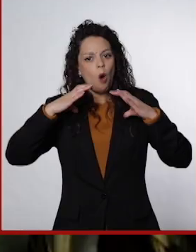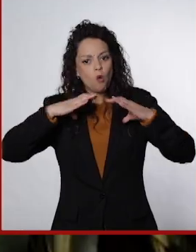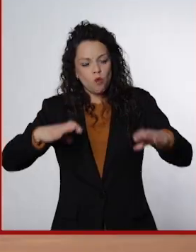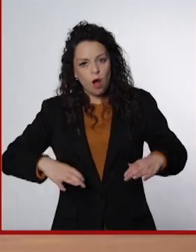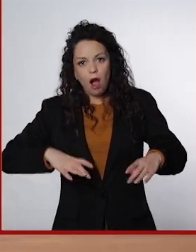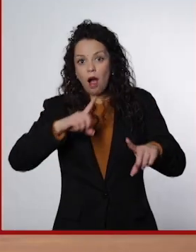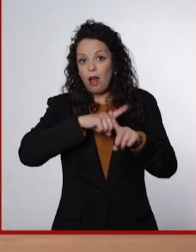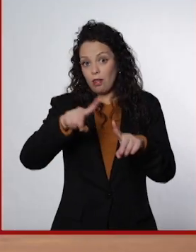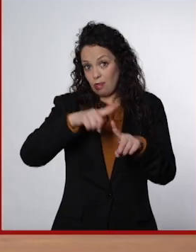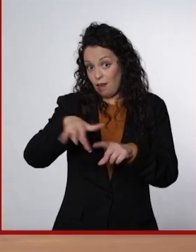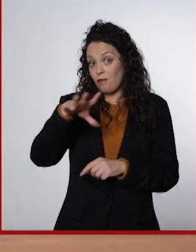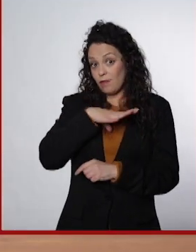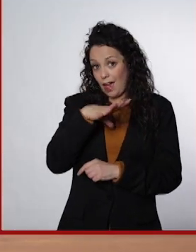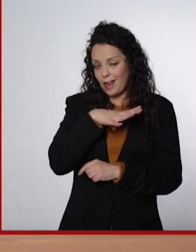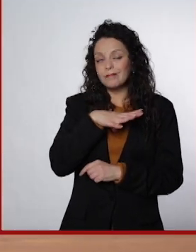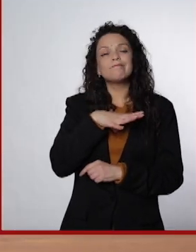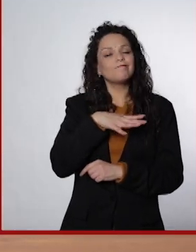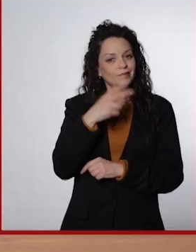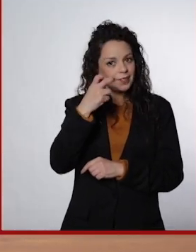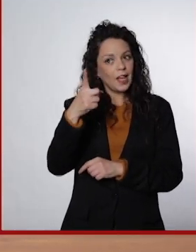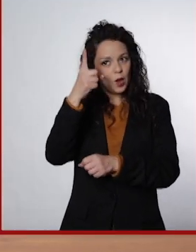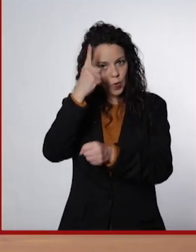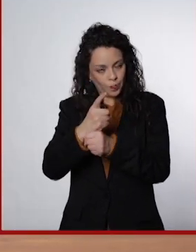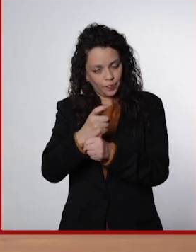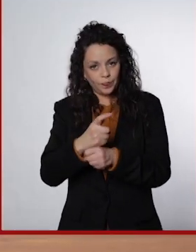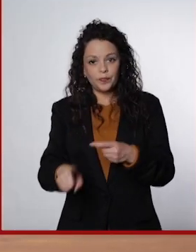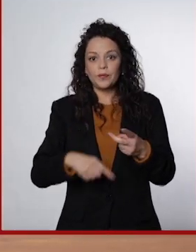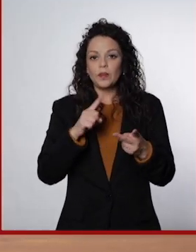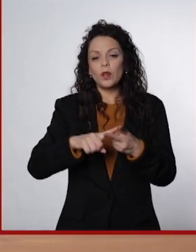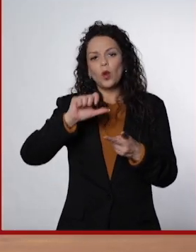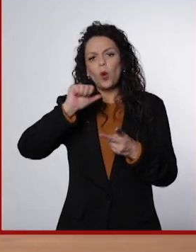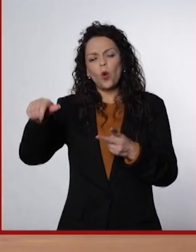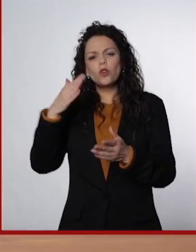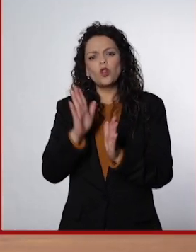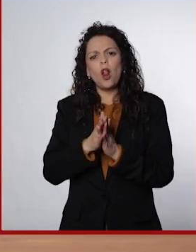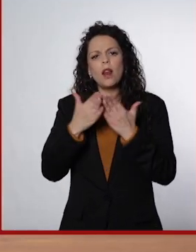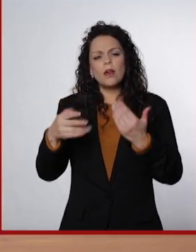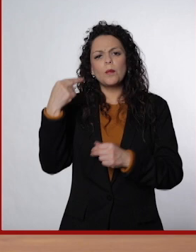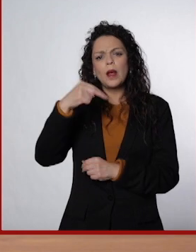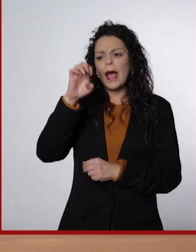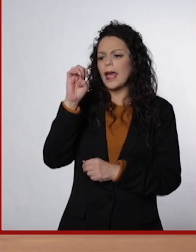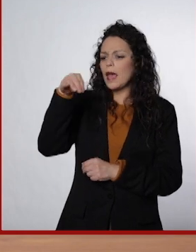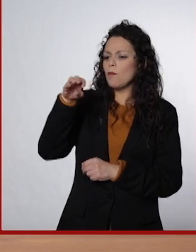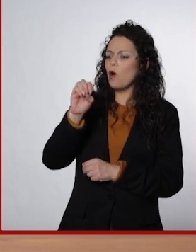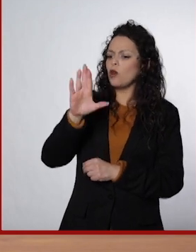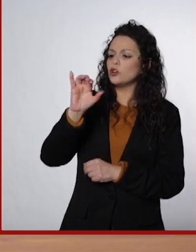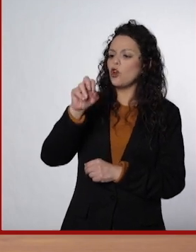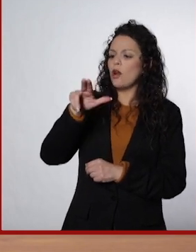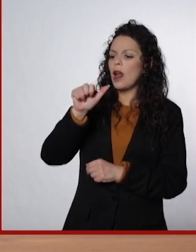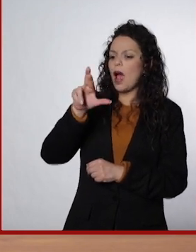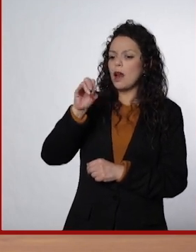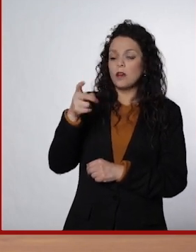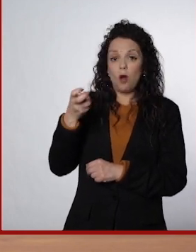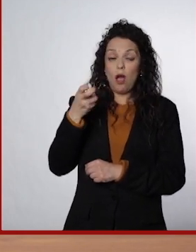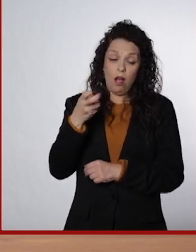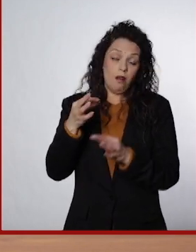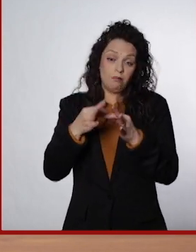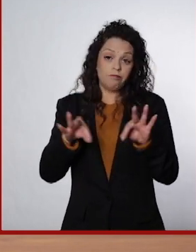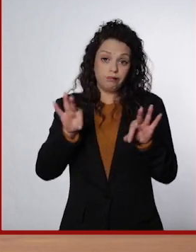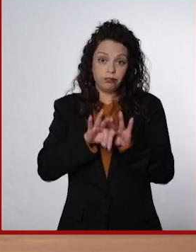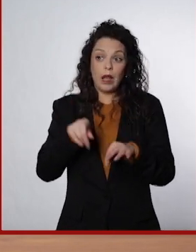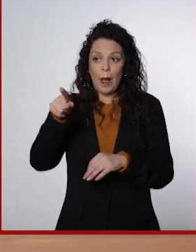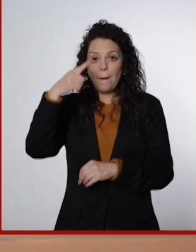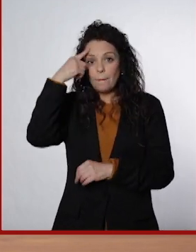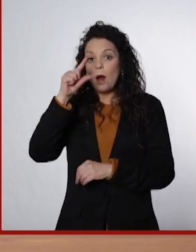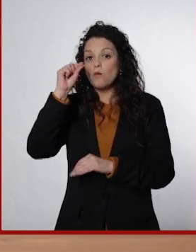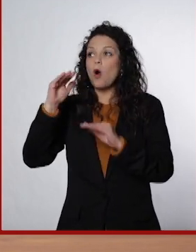aparece. Entonces, esa es una. Hay este otro libro que se llama Emocionario, que es también un gran recurso. Es un poco para gente más grande,